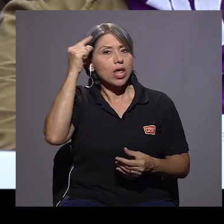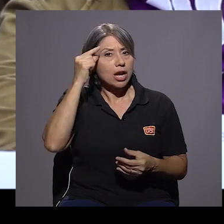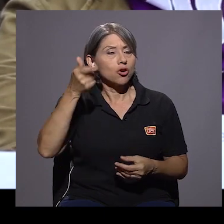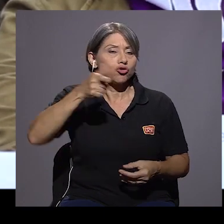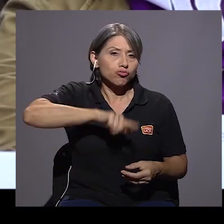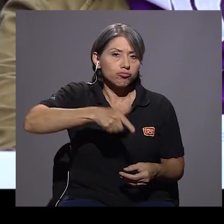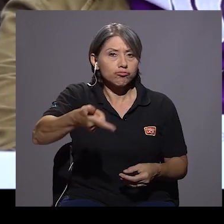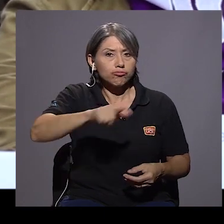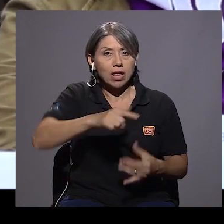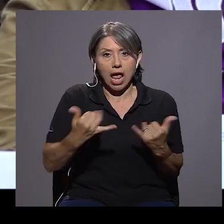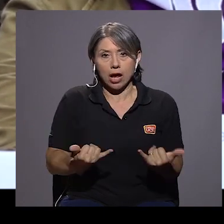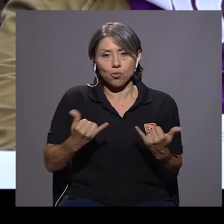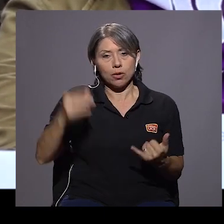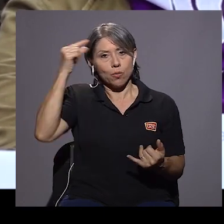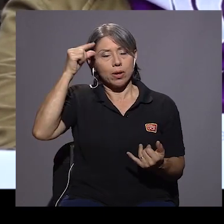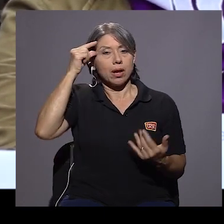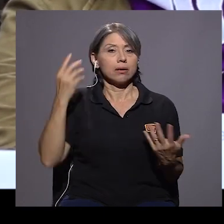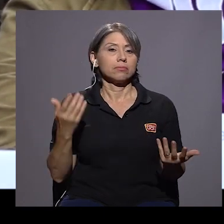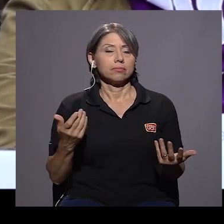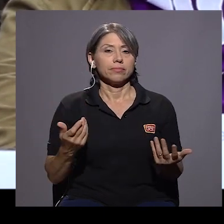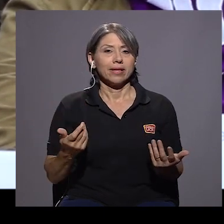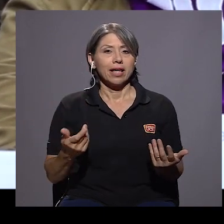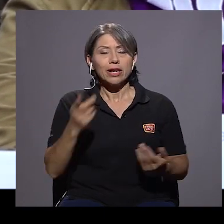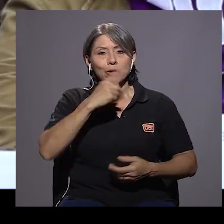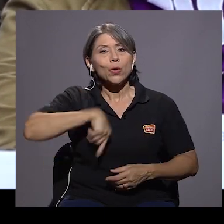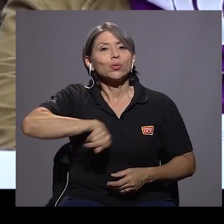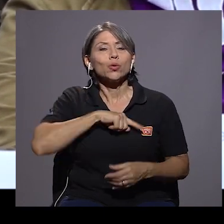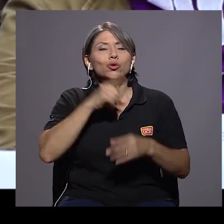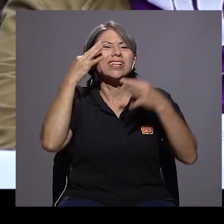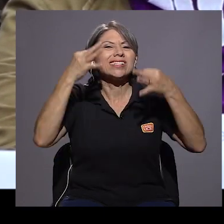por los gobiernos en turno y el actual gobierno,